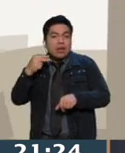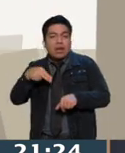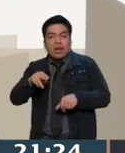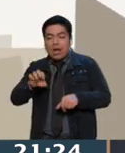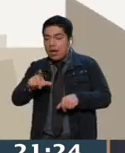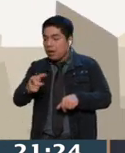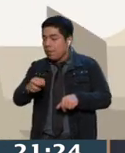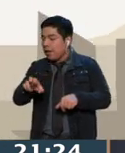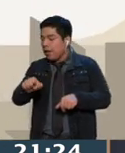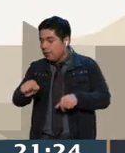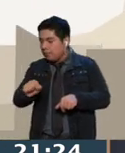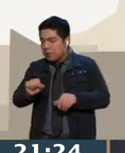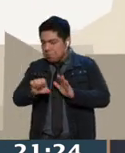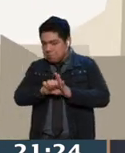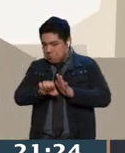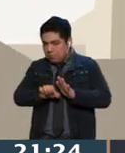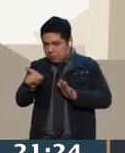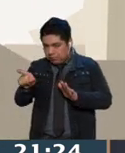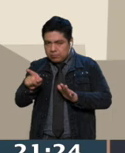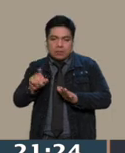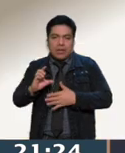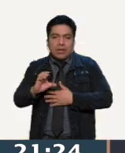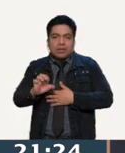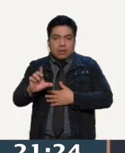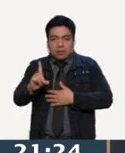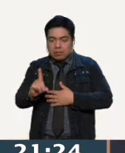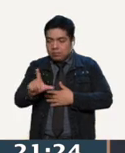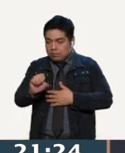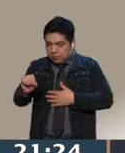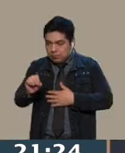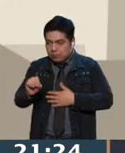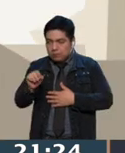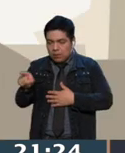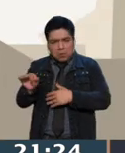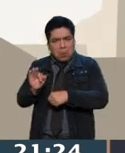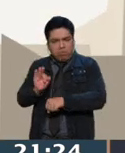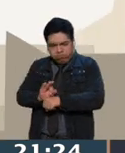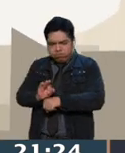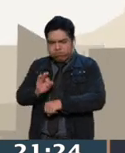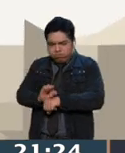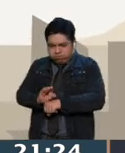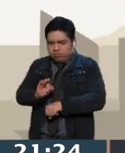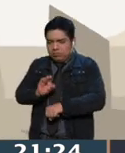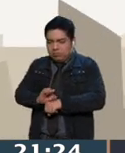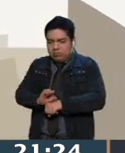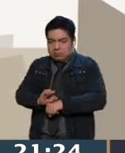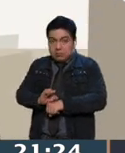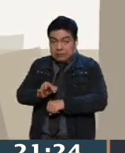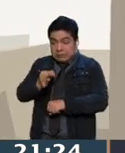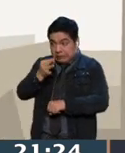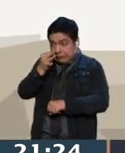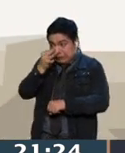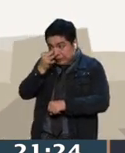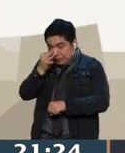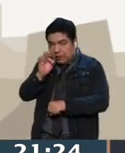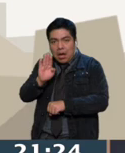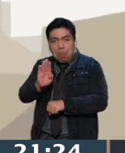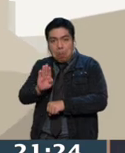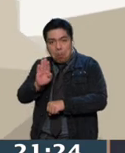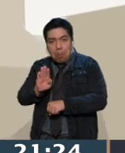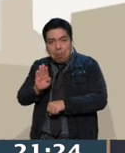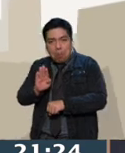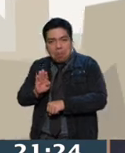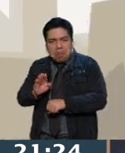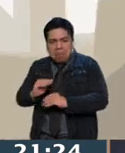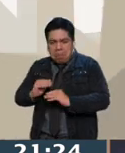de Ernesto Zedillo, por ejemplo, él las defendía casi como si se tratara